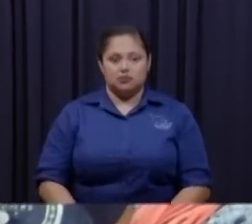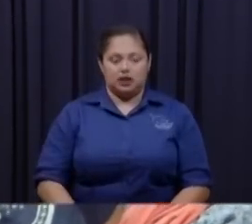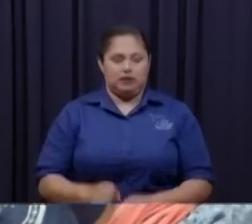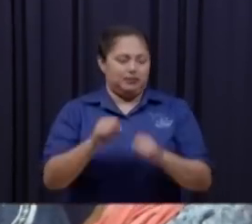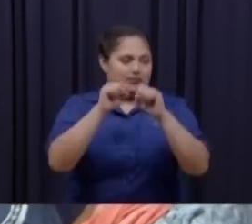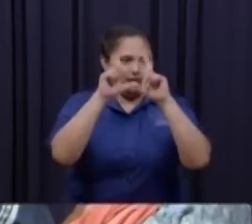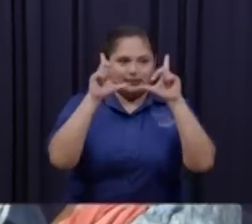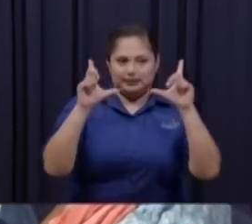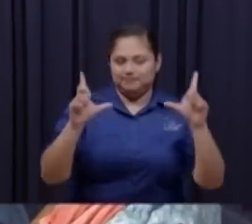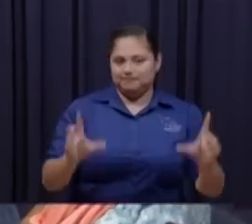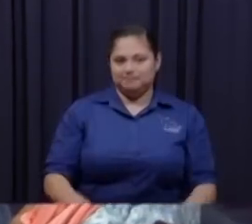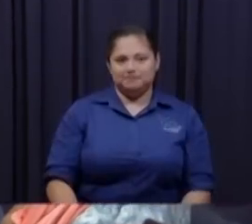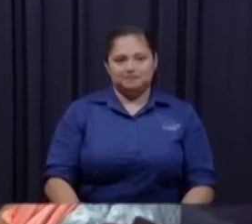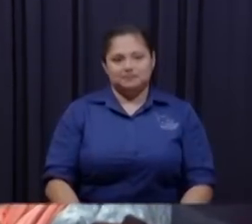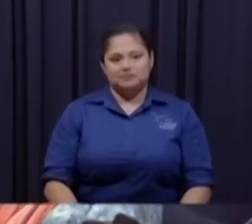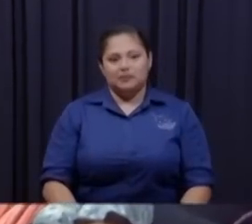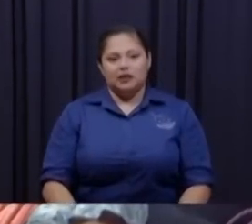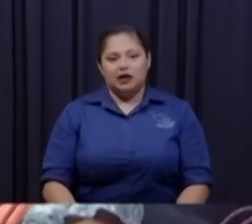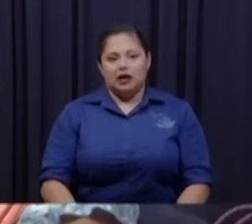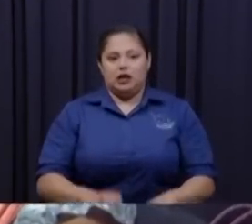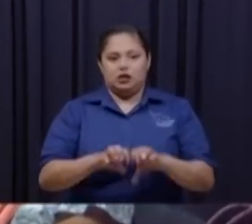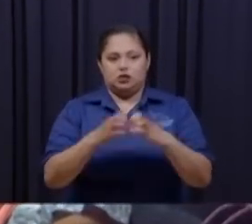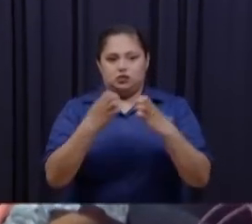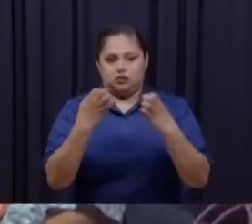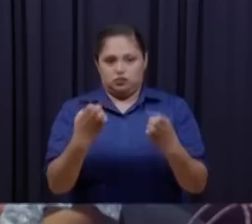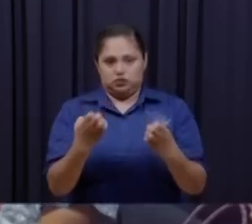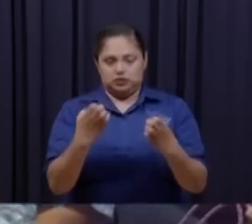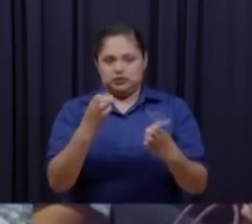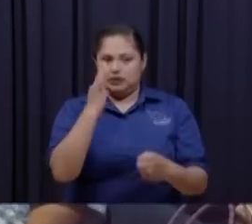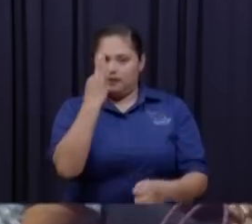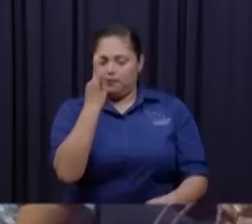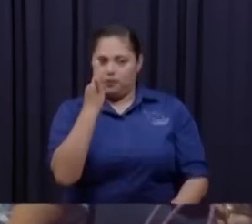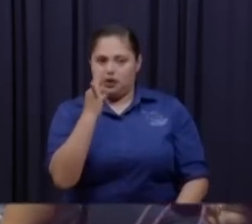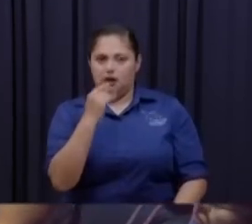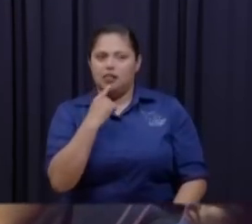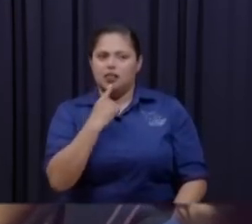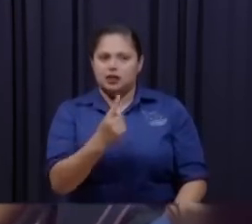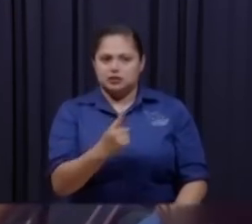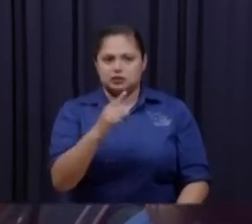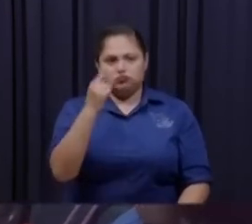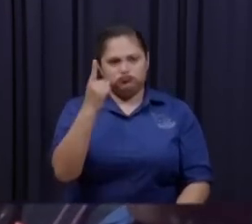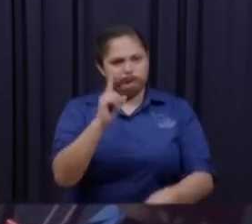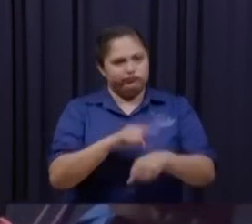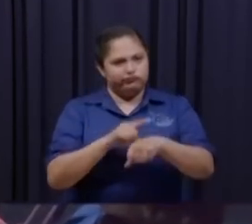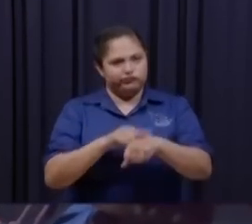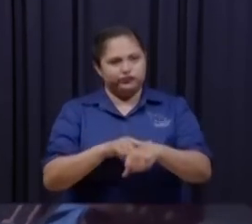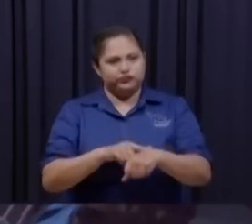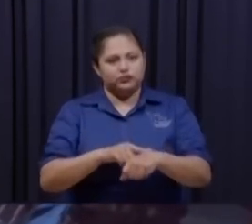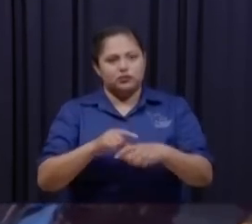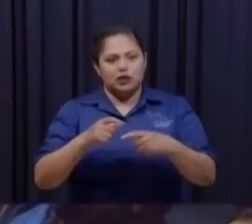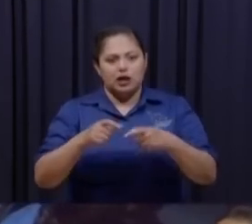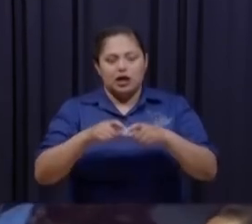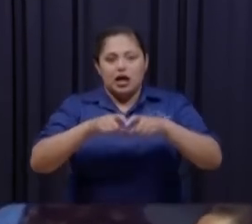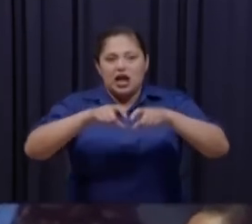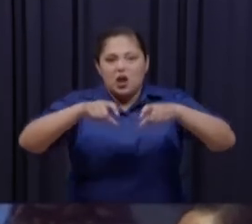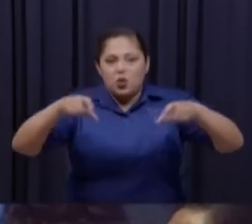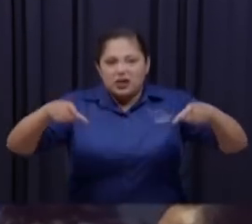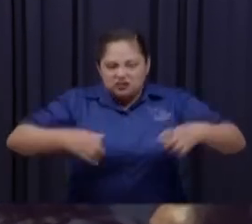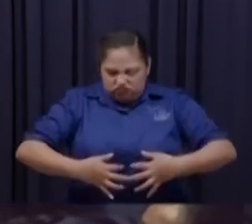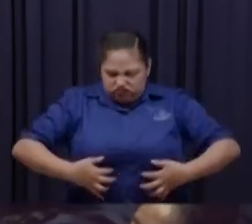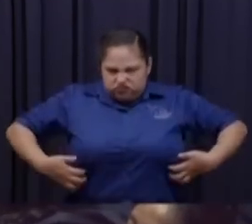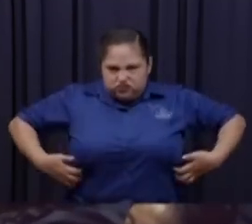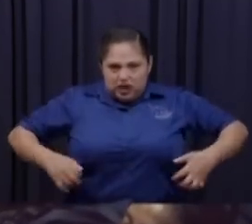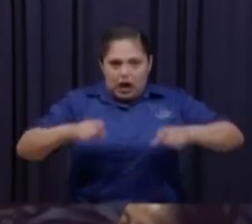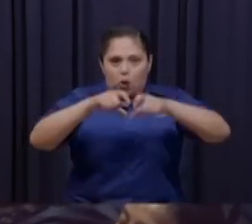Tremendo, ¿verdad? Y entonces ella le dice en determinado momento el hueso de el Job, en el